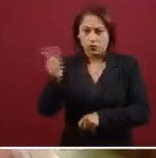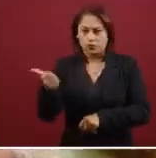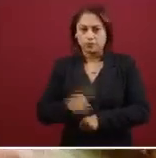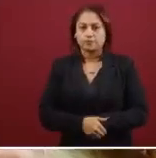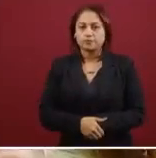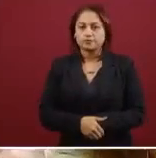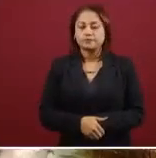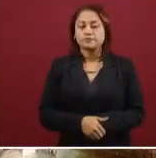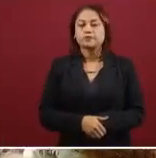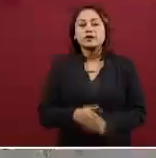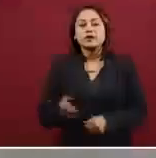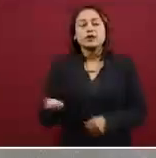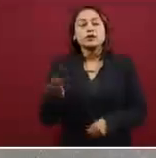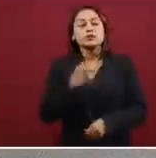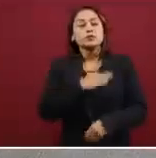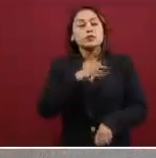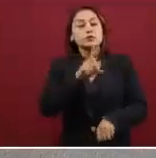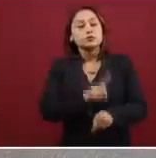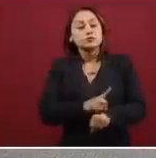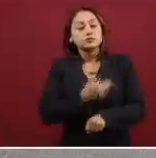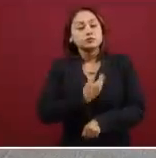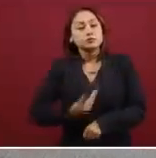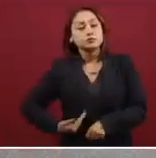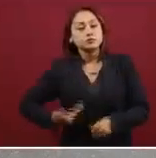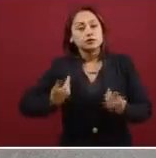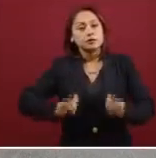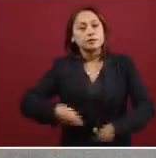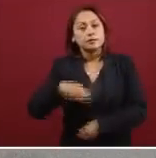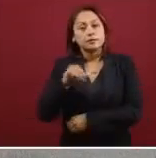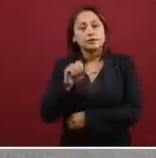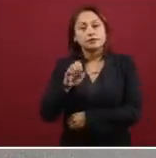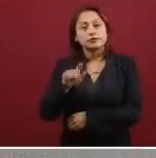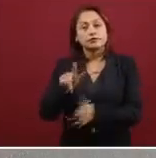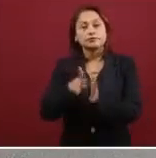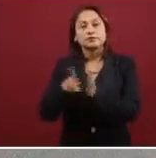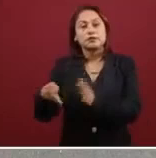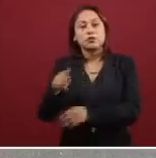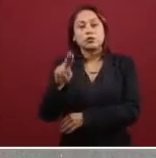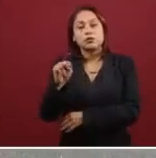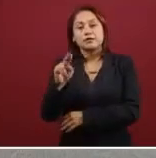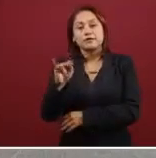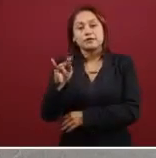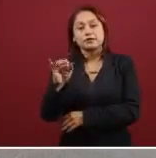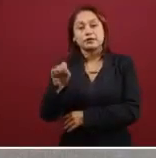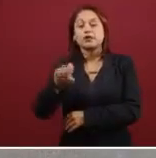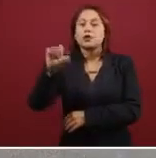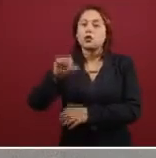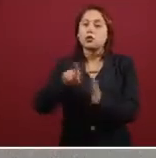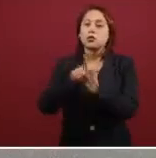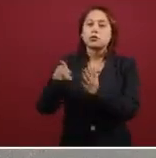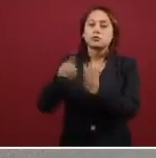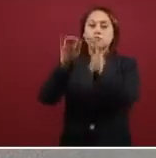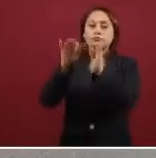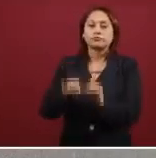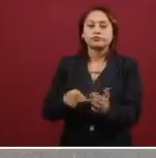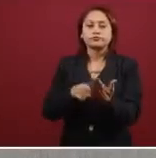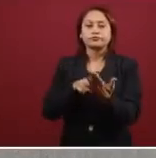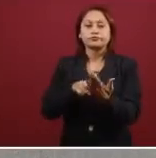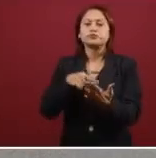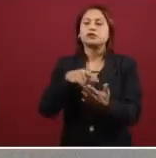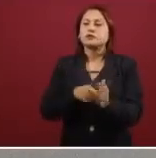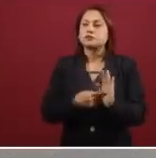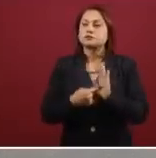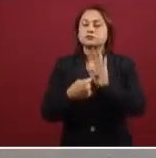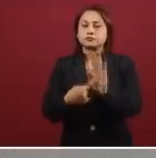Presidente, buenos días. Michel Zavala del Universal. Hoy en la portada del periódico llevamos este plan de negocios, un